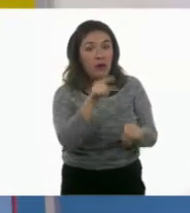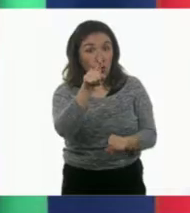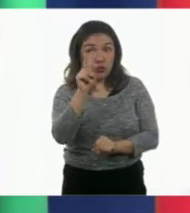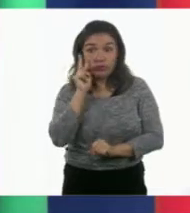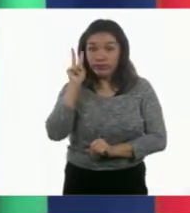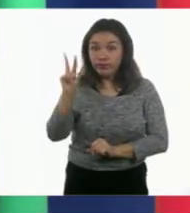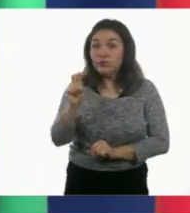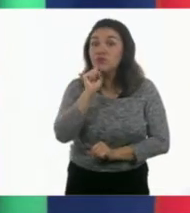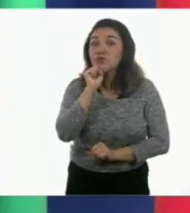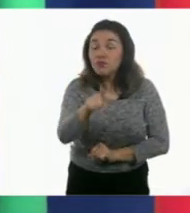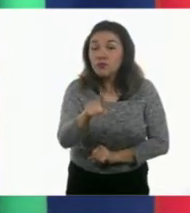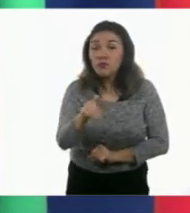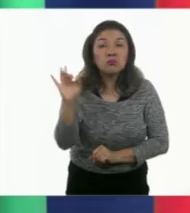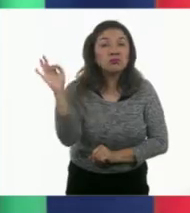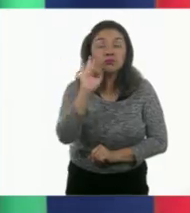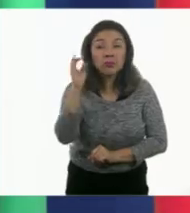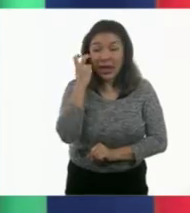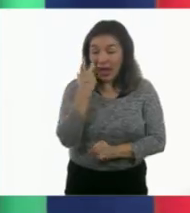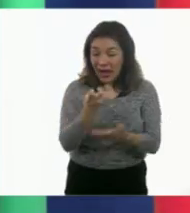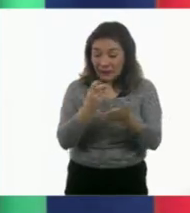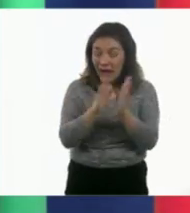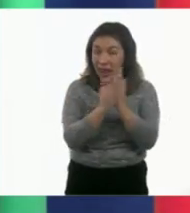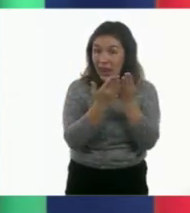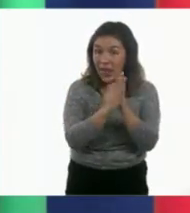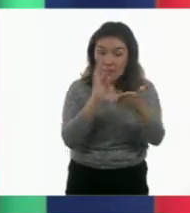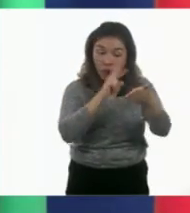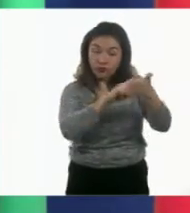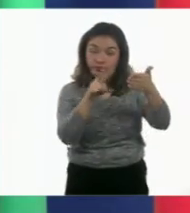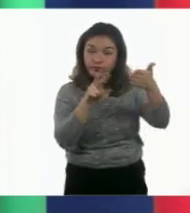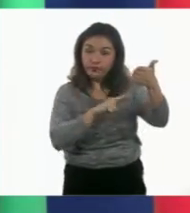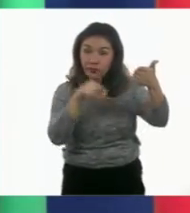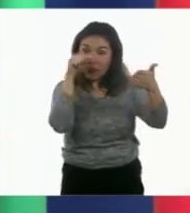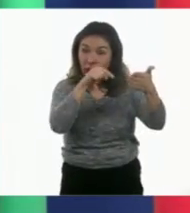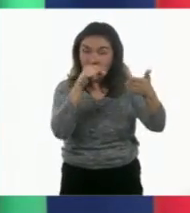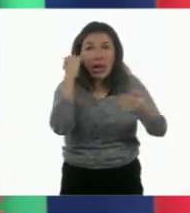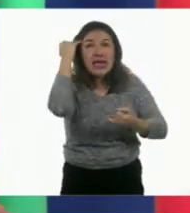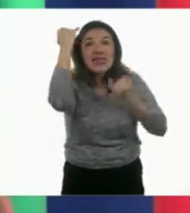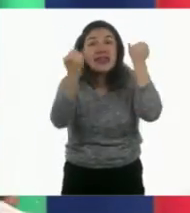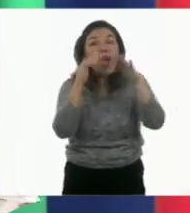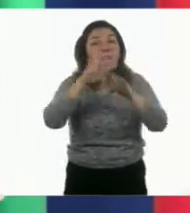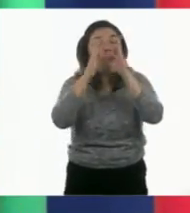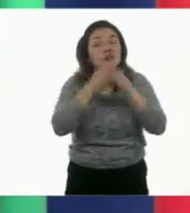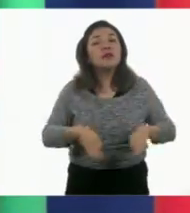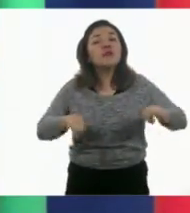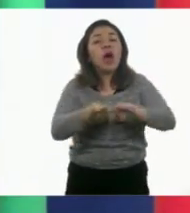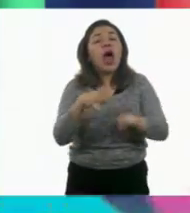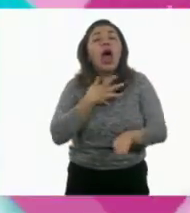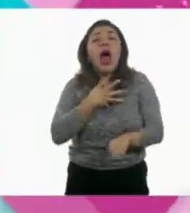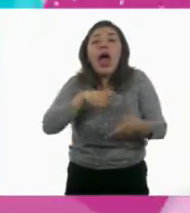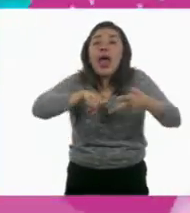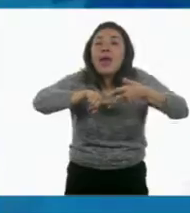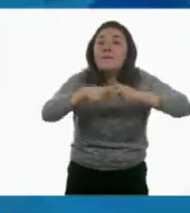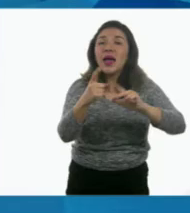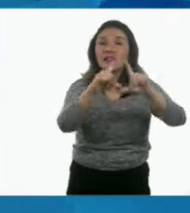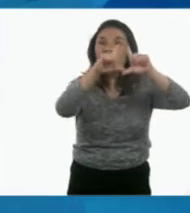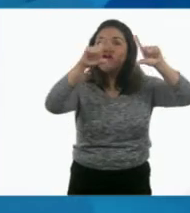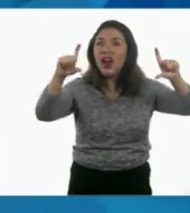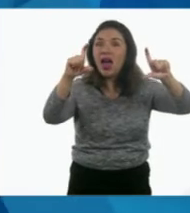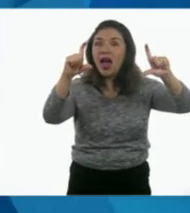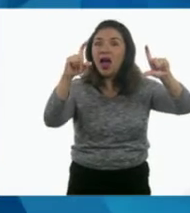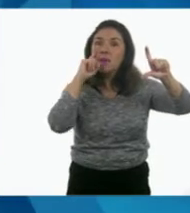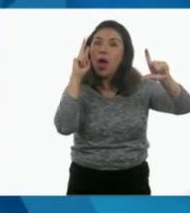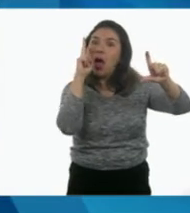también, en el caso de esta lectura, las ideas principales están al inicio de cada párrafo.